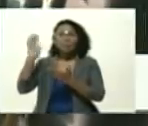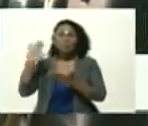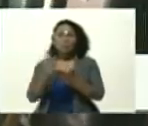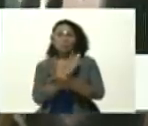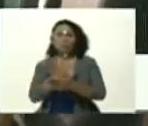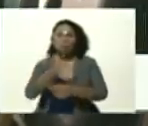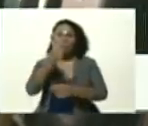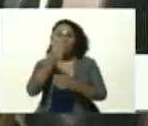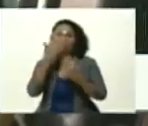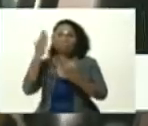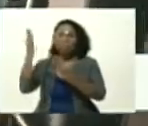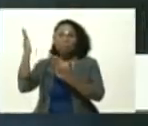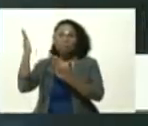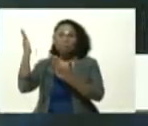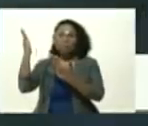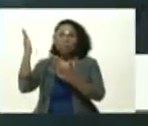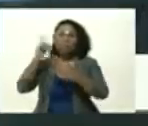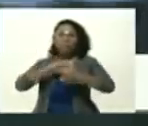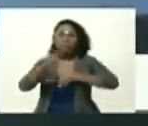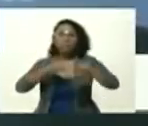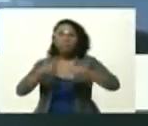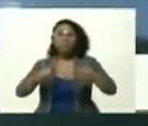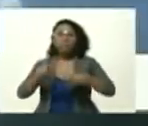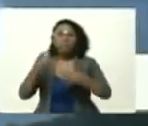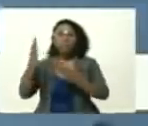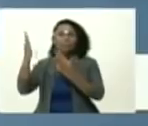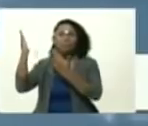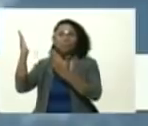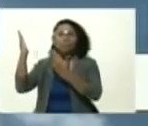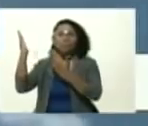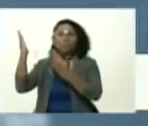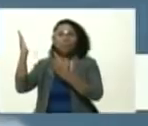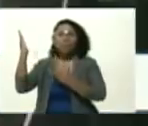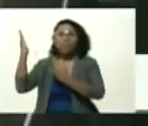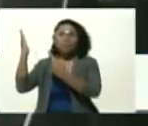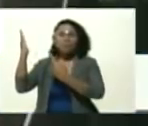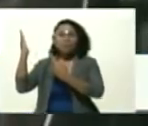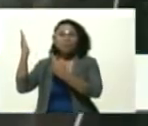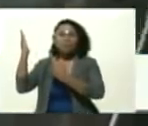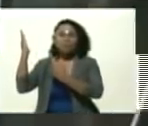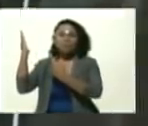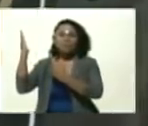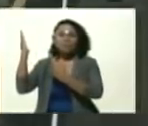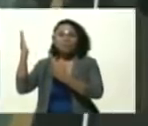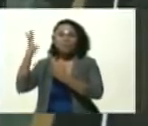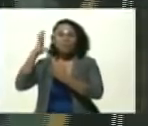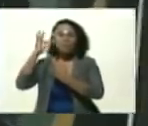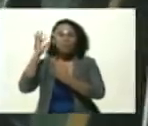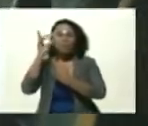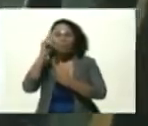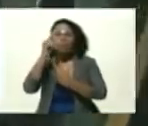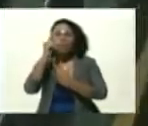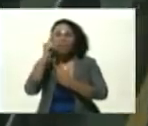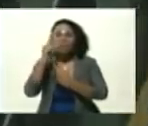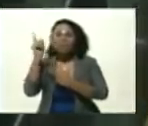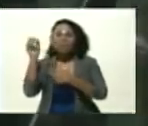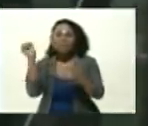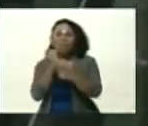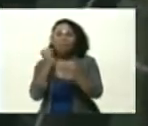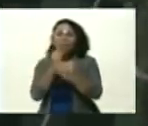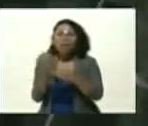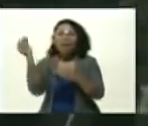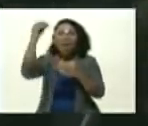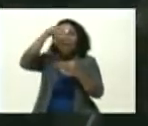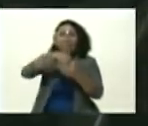Muy bien. Estamos bien coordinados. Ahí están las imágenes, mira, están nuestros muchachos. Esa imagen estaba muy buena, desde adentro